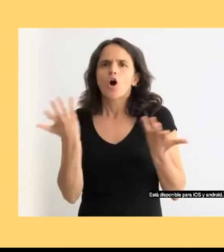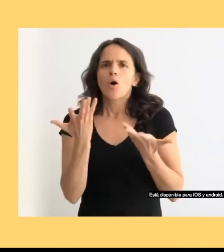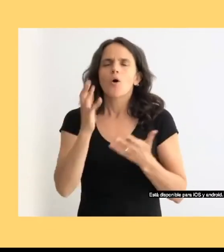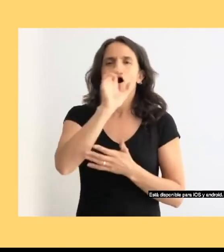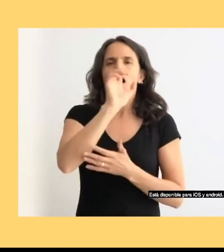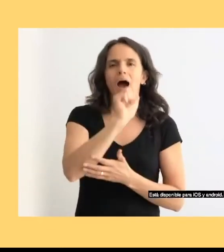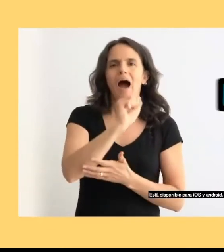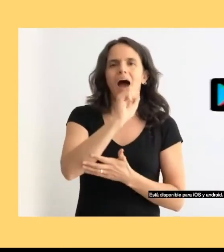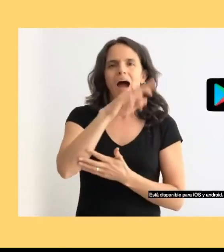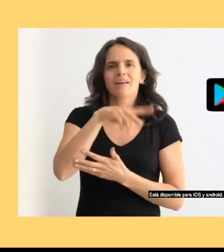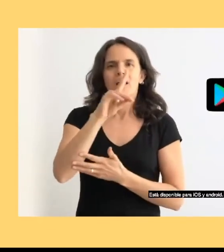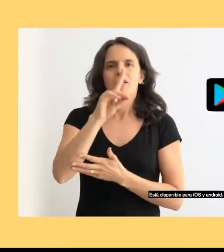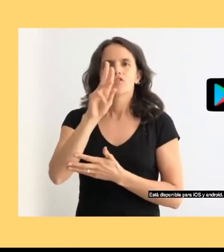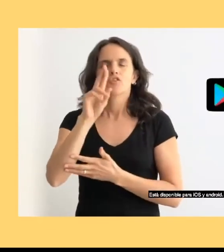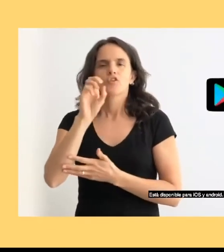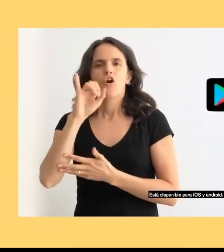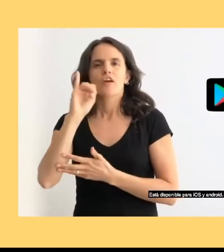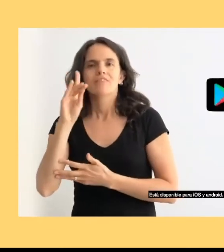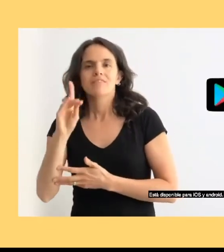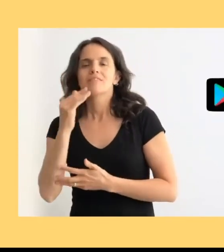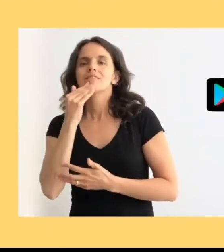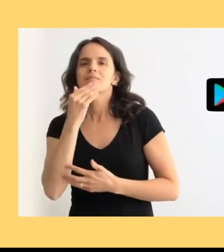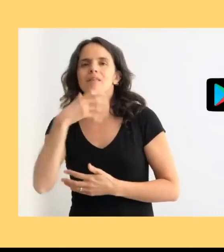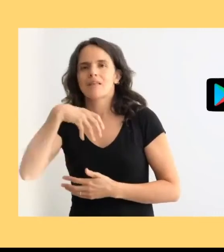Está disponible para iOS y Android.